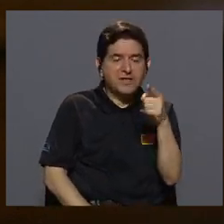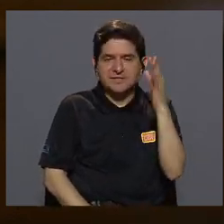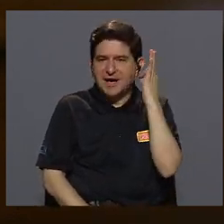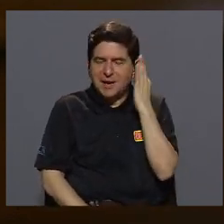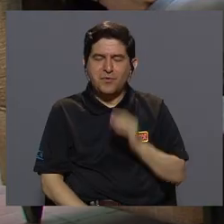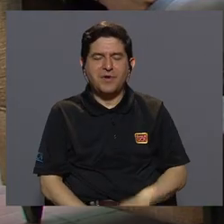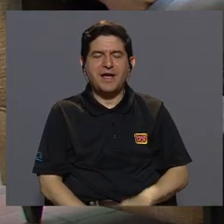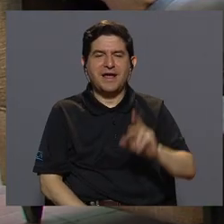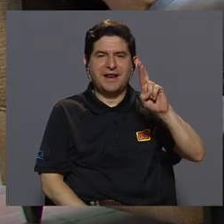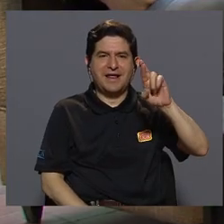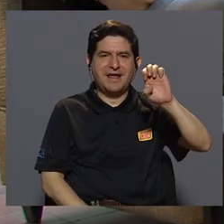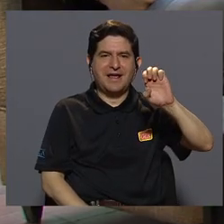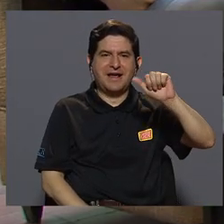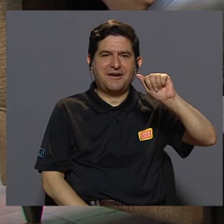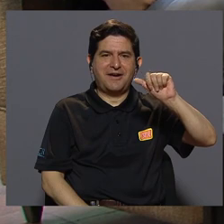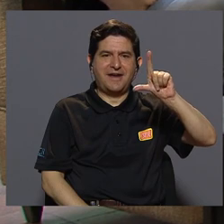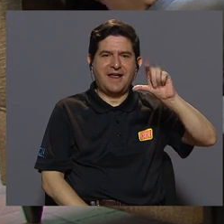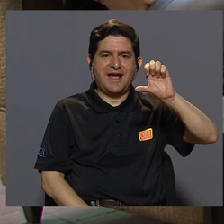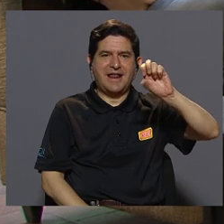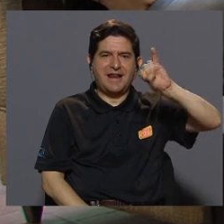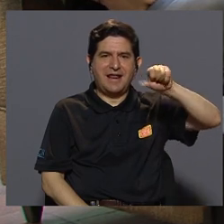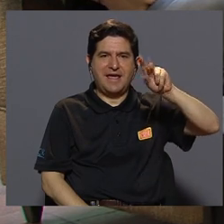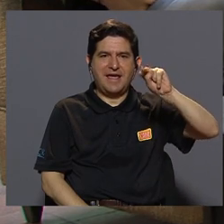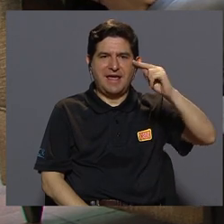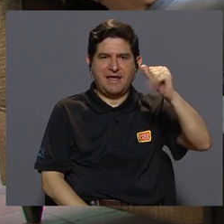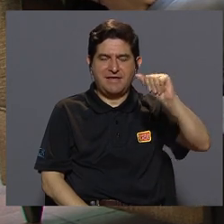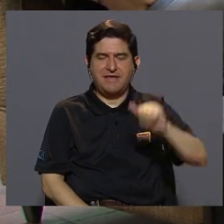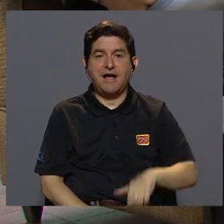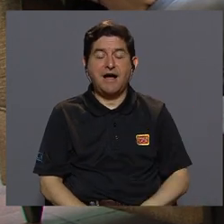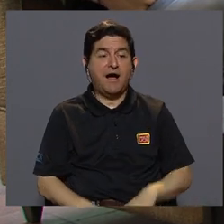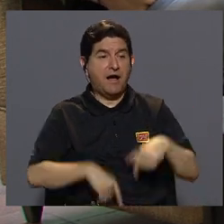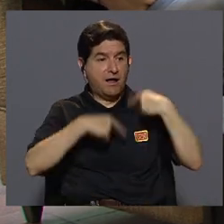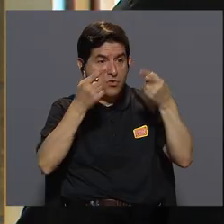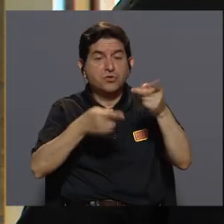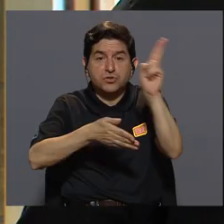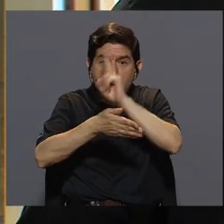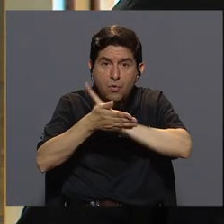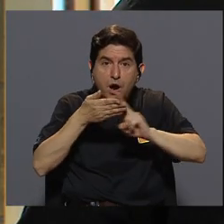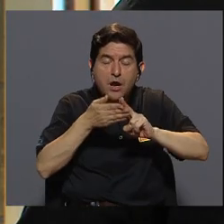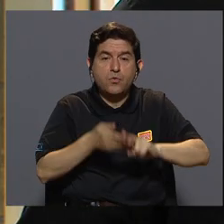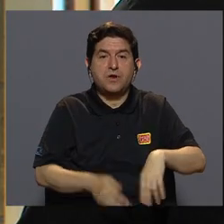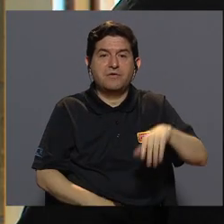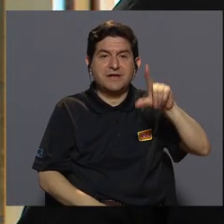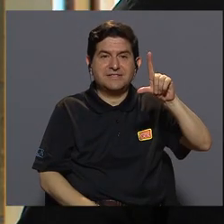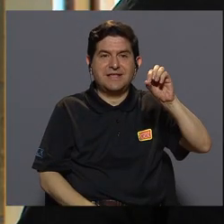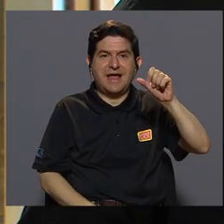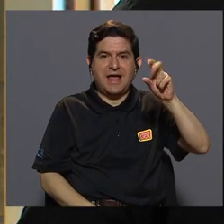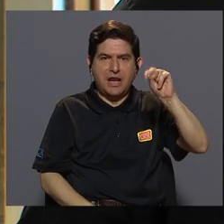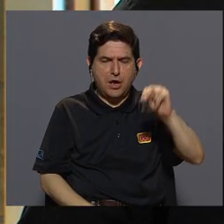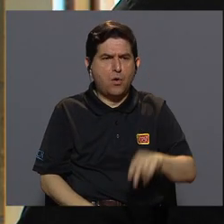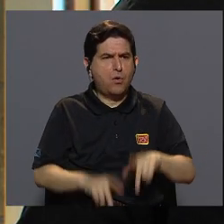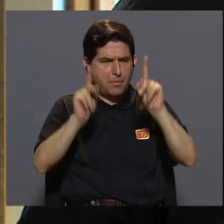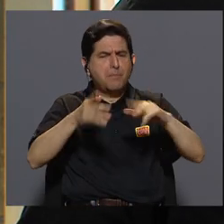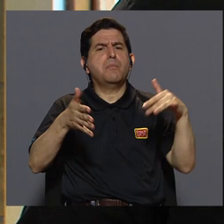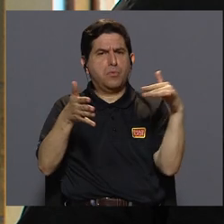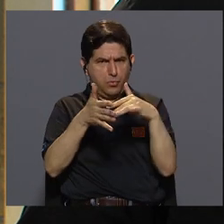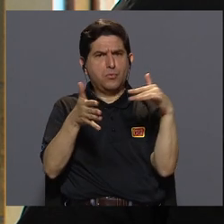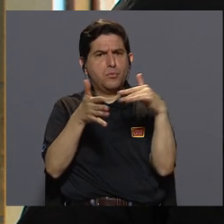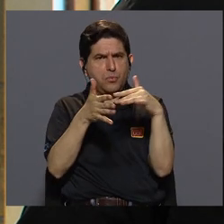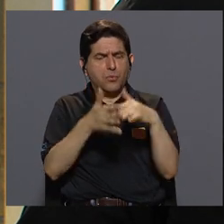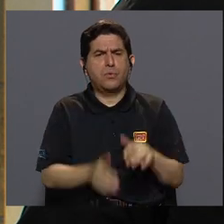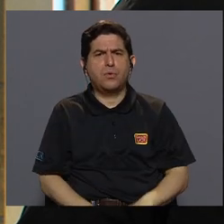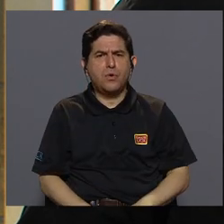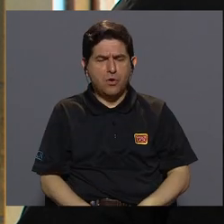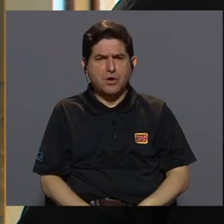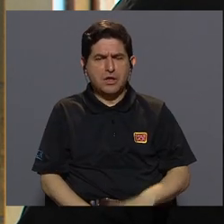le llamaban a Andrea, los había llevado a la Universidad de Lyon. Entonces eran universitarios y eran...